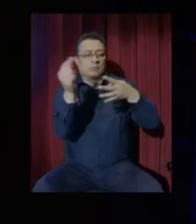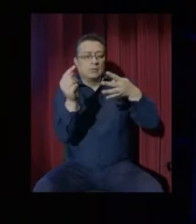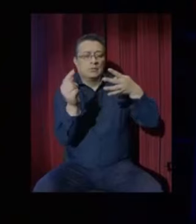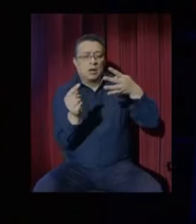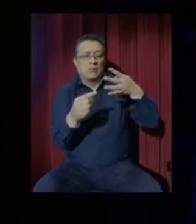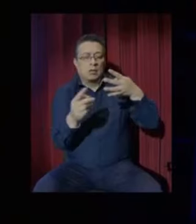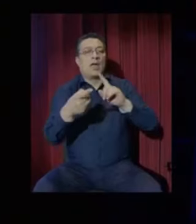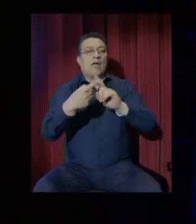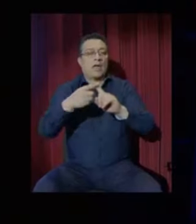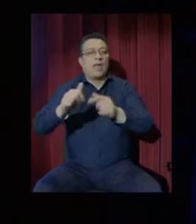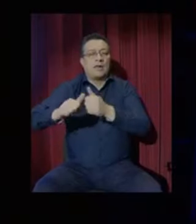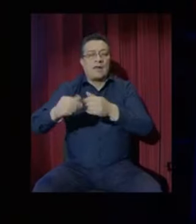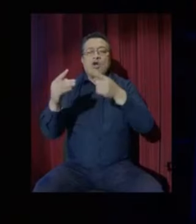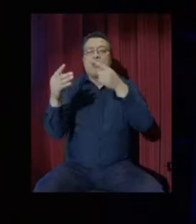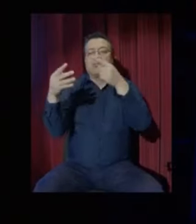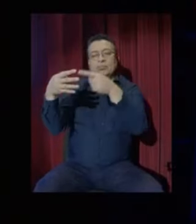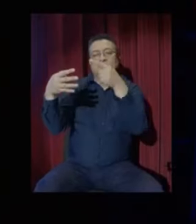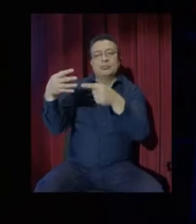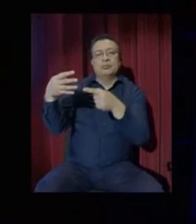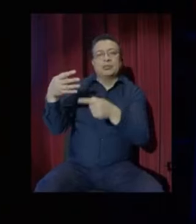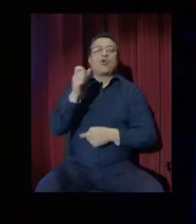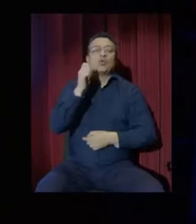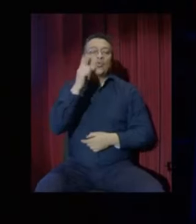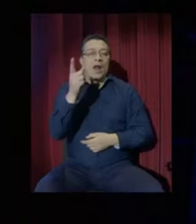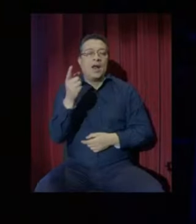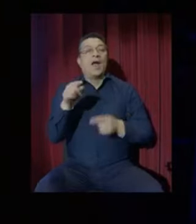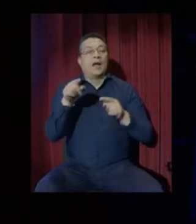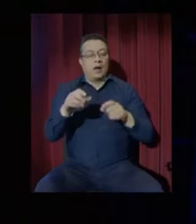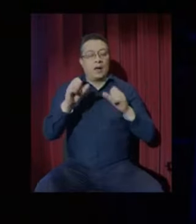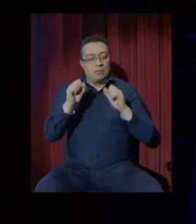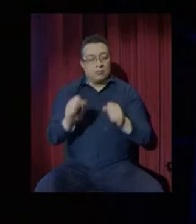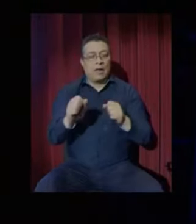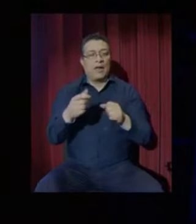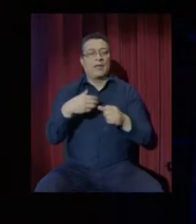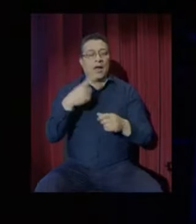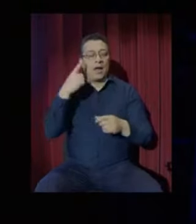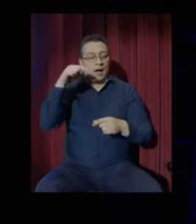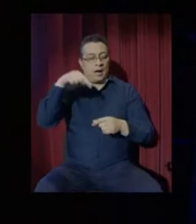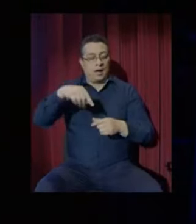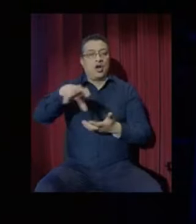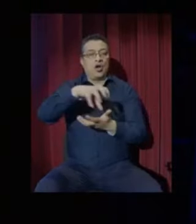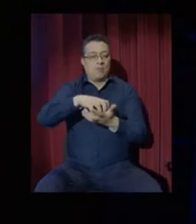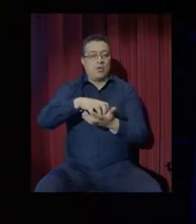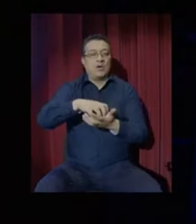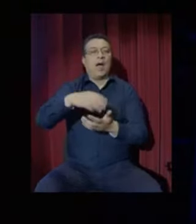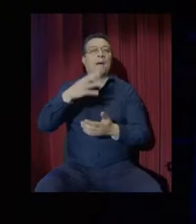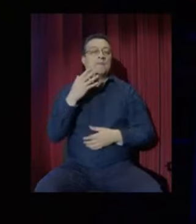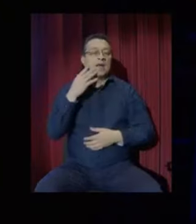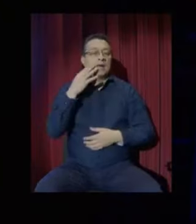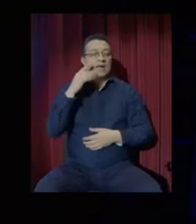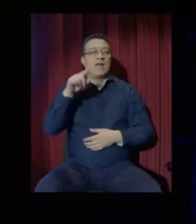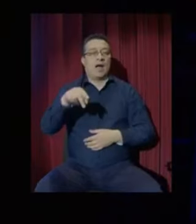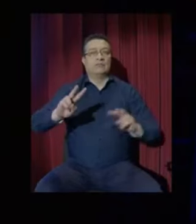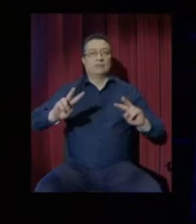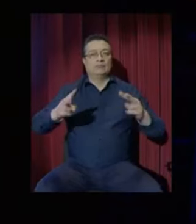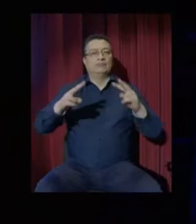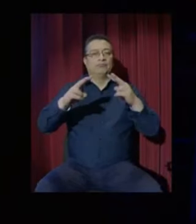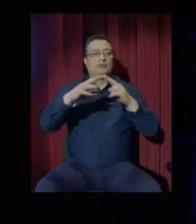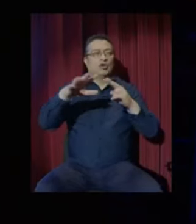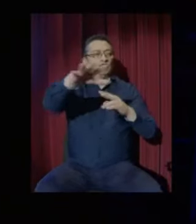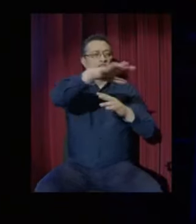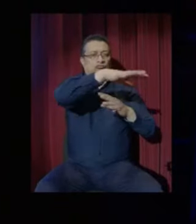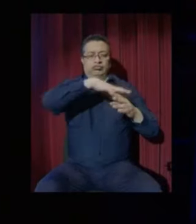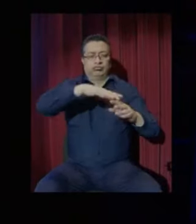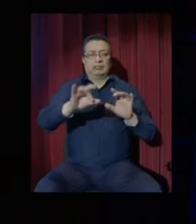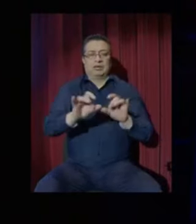los desafíos que estamos trabajando en poder contar en nuestra comuna de milla con una infraestructura ejemplar a